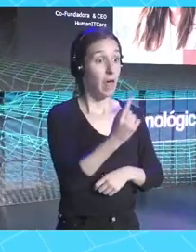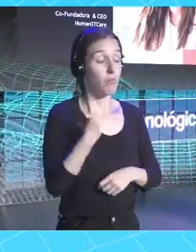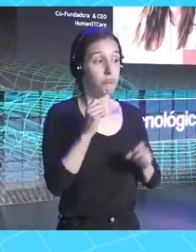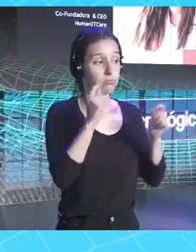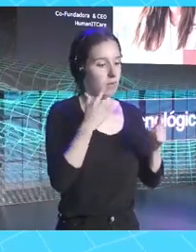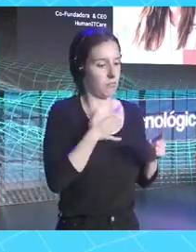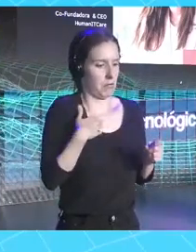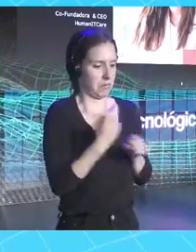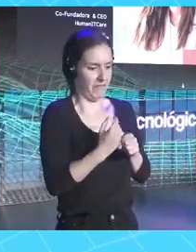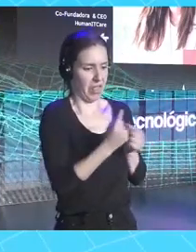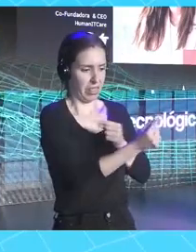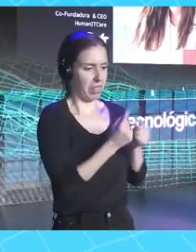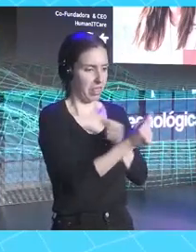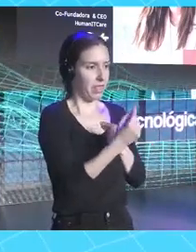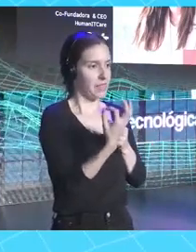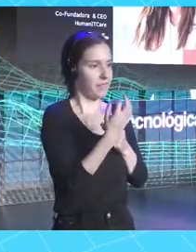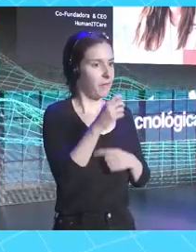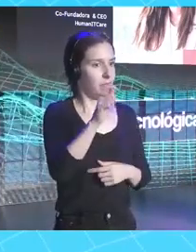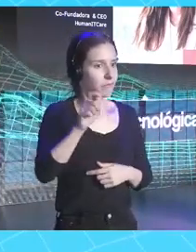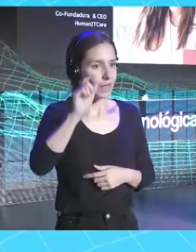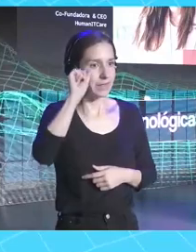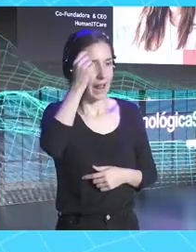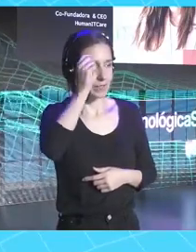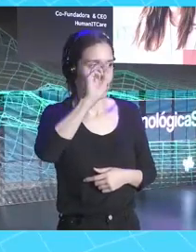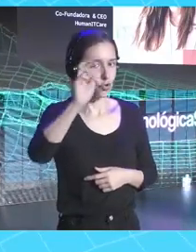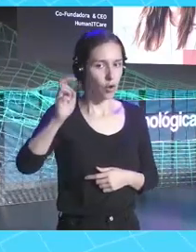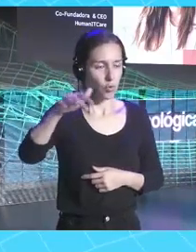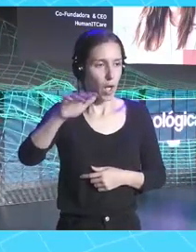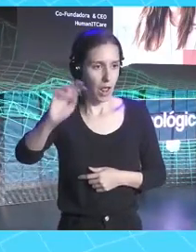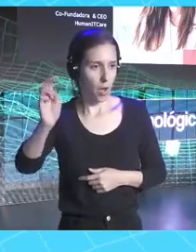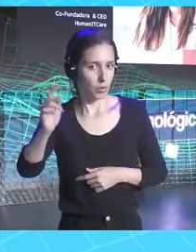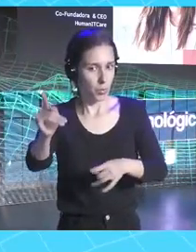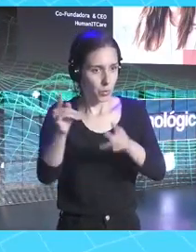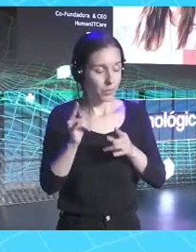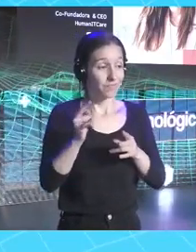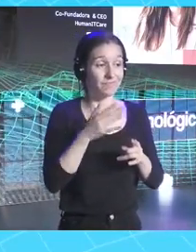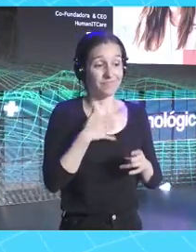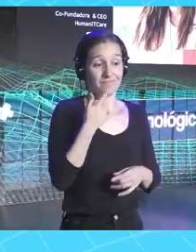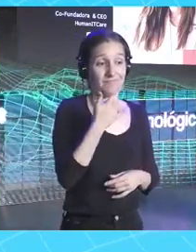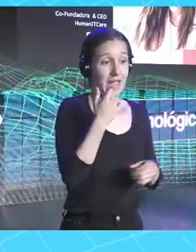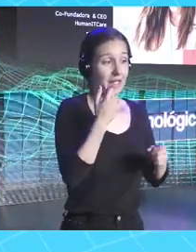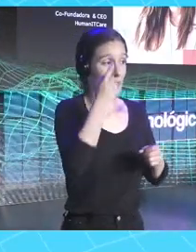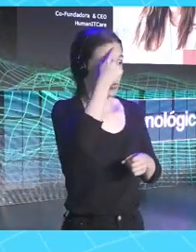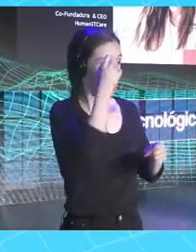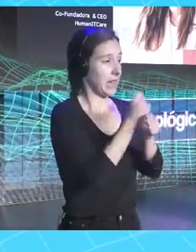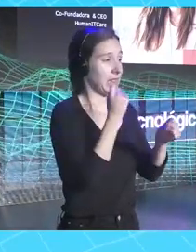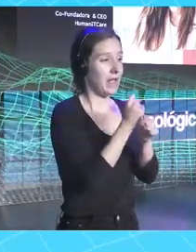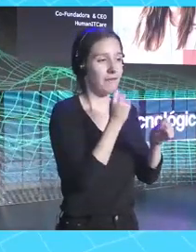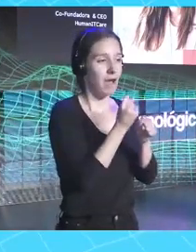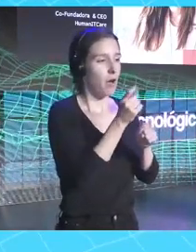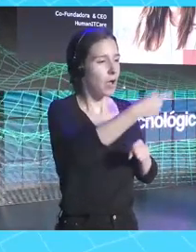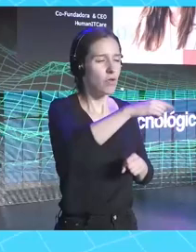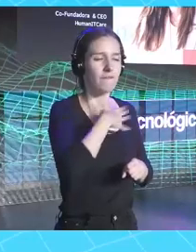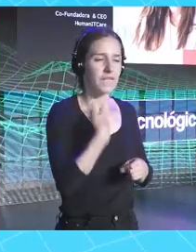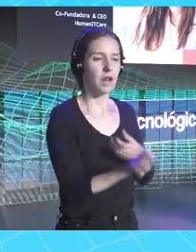a talento en otras en otras provincias Entonces ha sido crear una cultura muy en base realmente a la gente que está y que está porque realmente